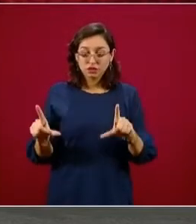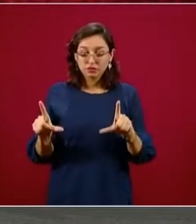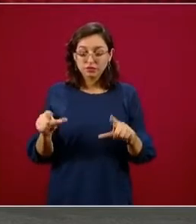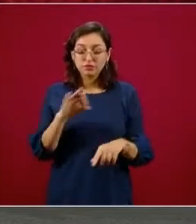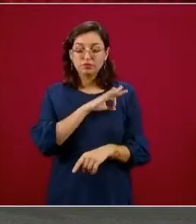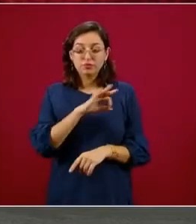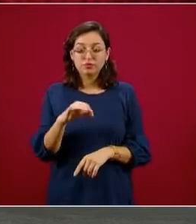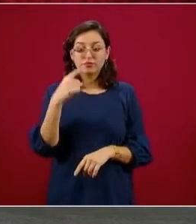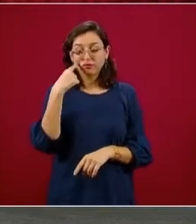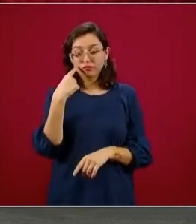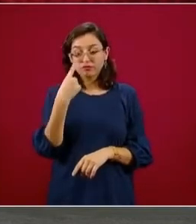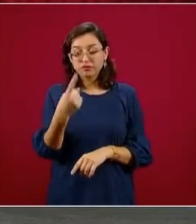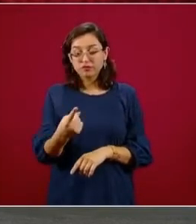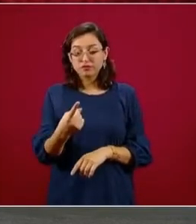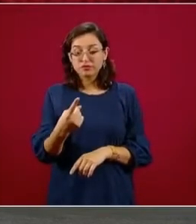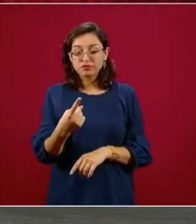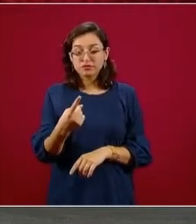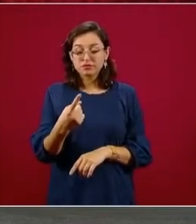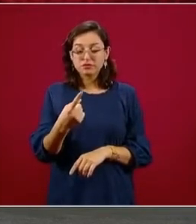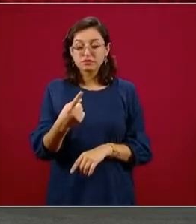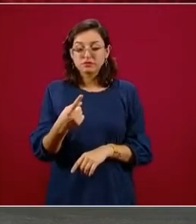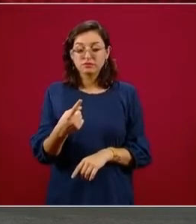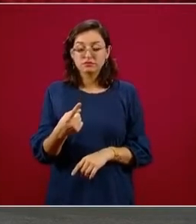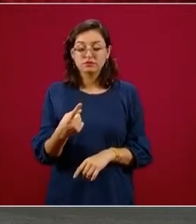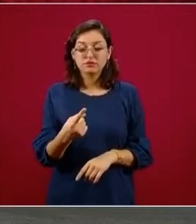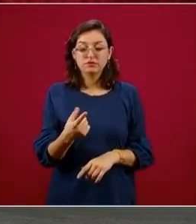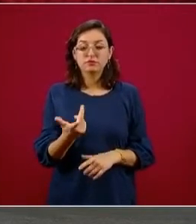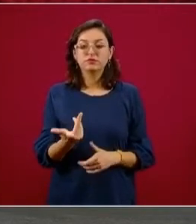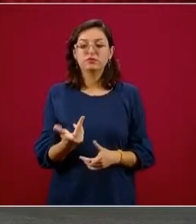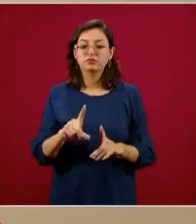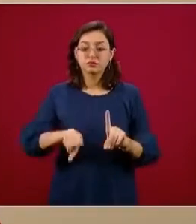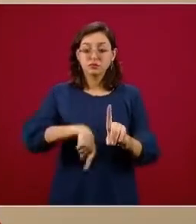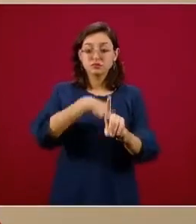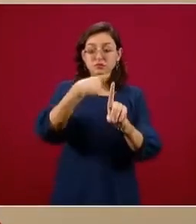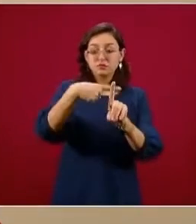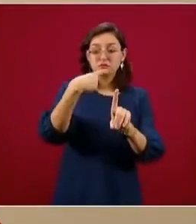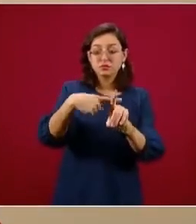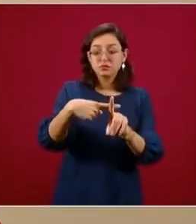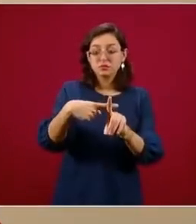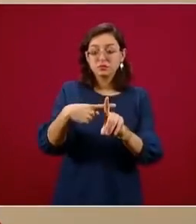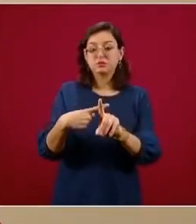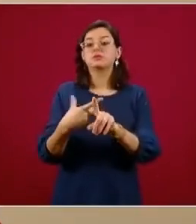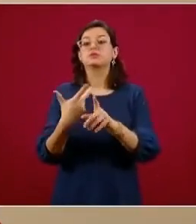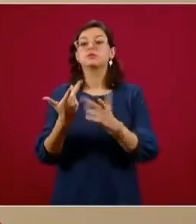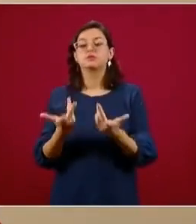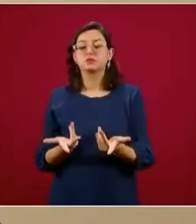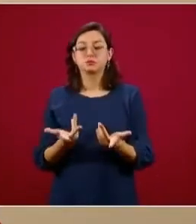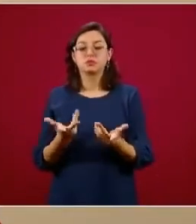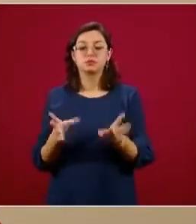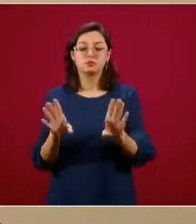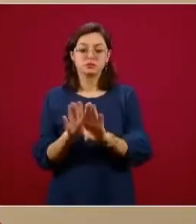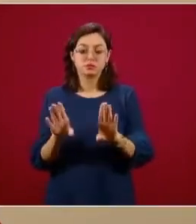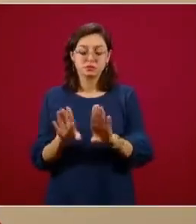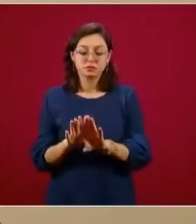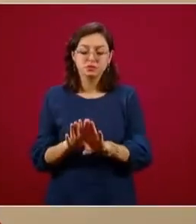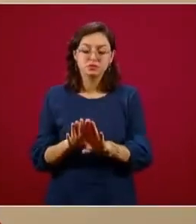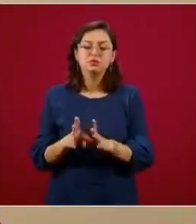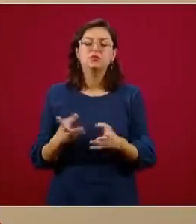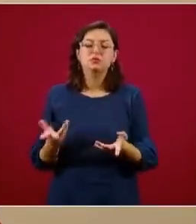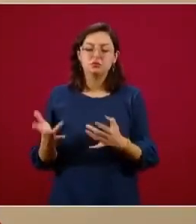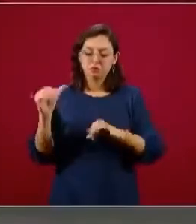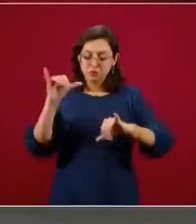a ver cómo se han comportado el porcentaje de positividad precisamente en función de las muestras